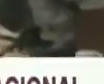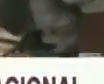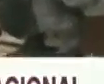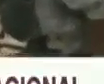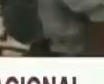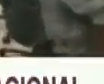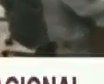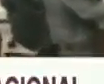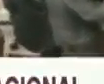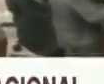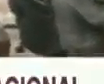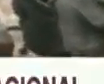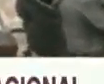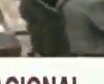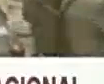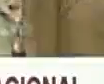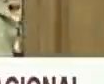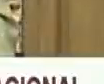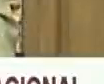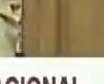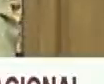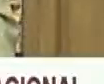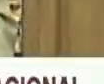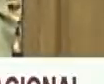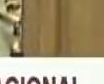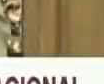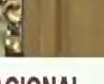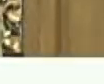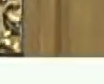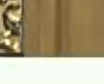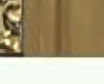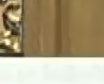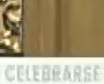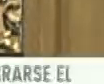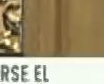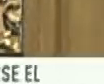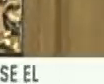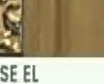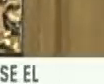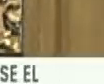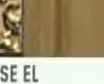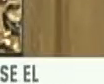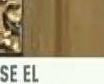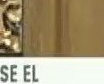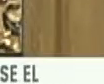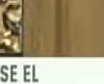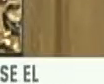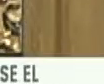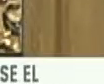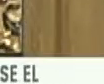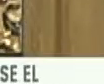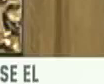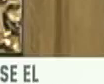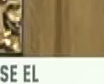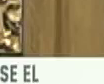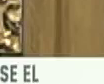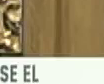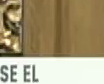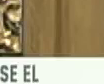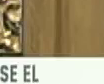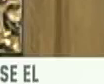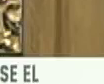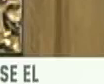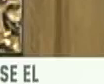allí un reservorio de talento, de arte, de cultura